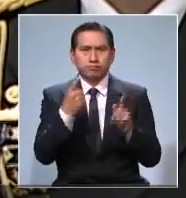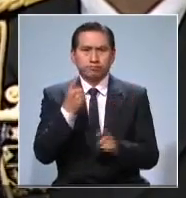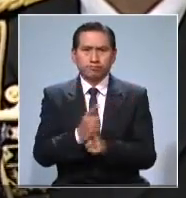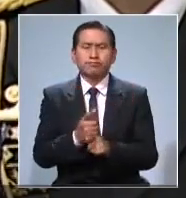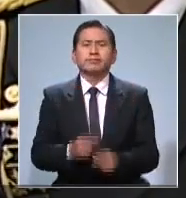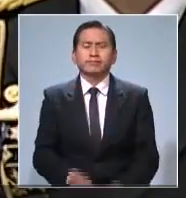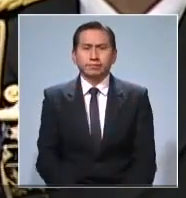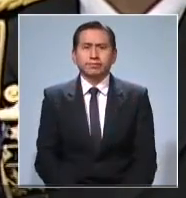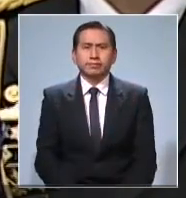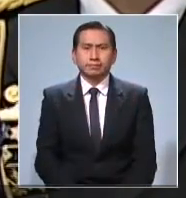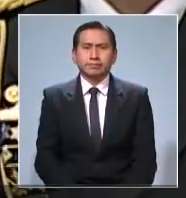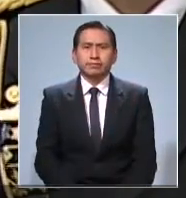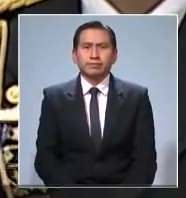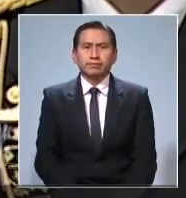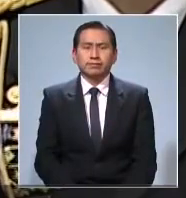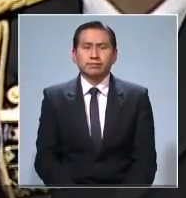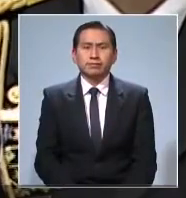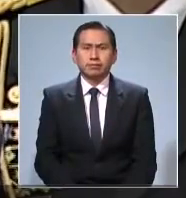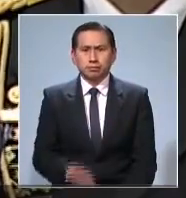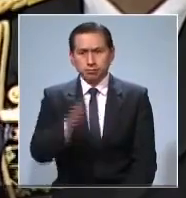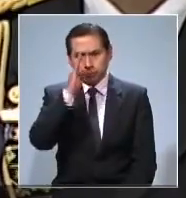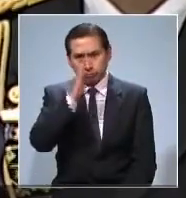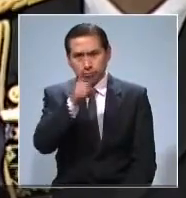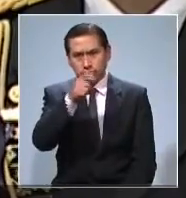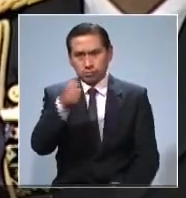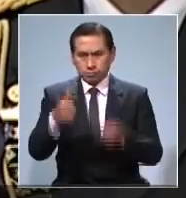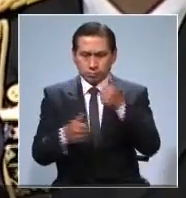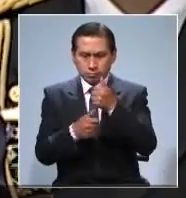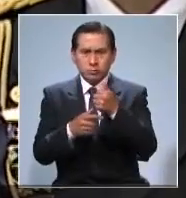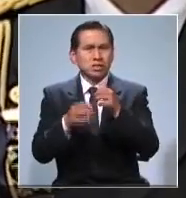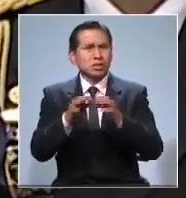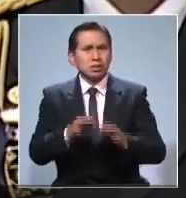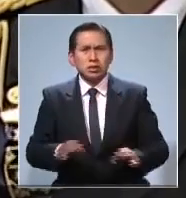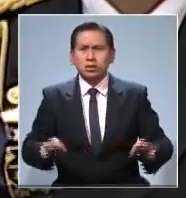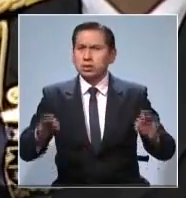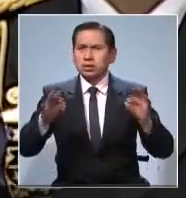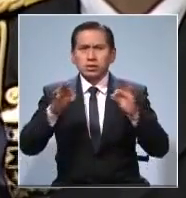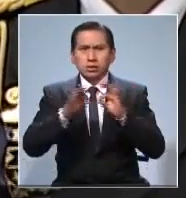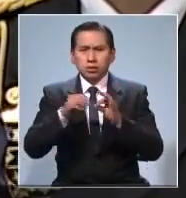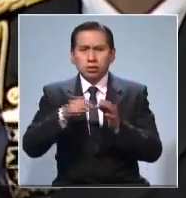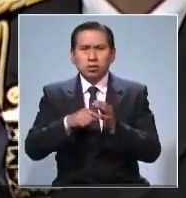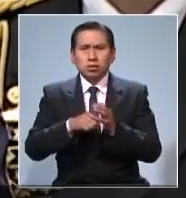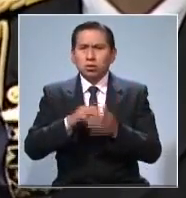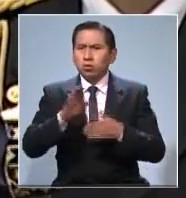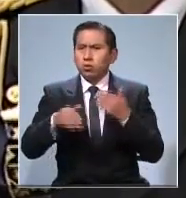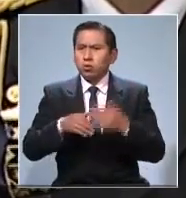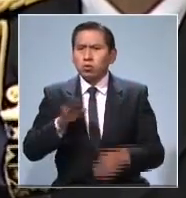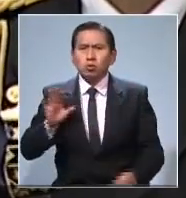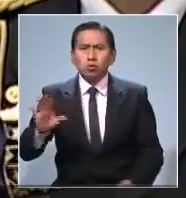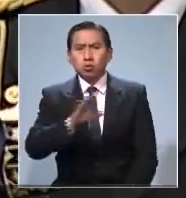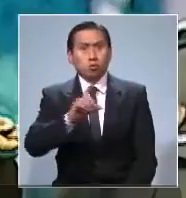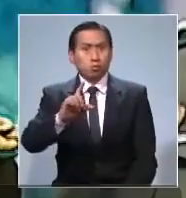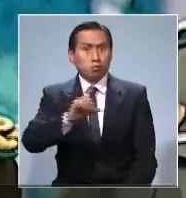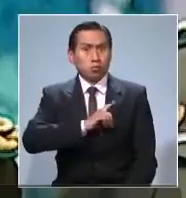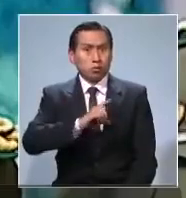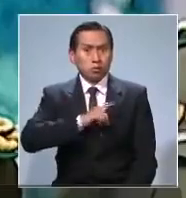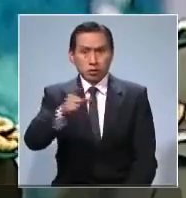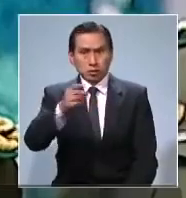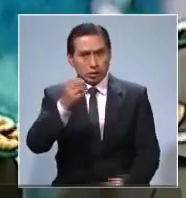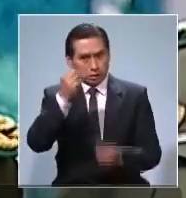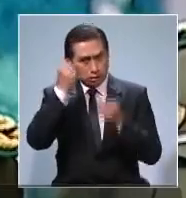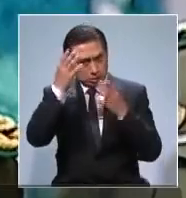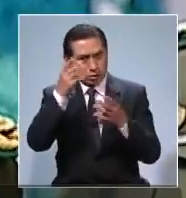Estado. La disciplina es la columna vertebral por la cual todo policía debe regir